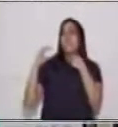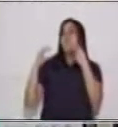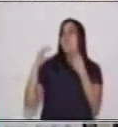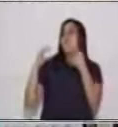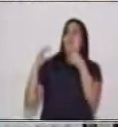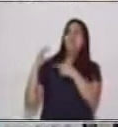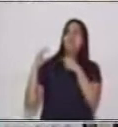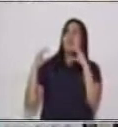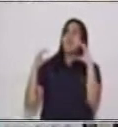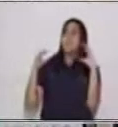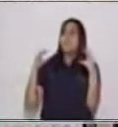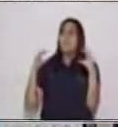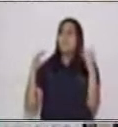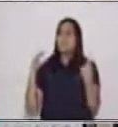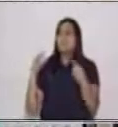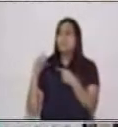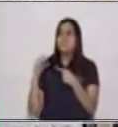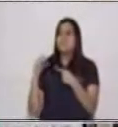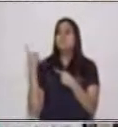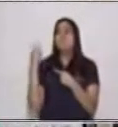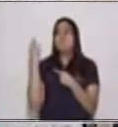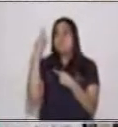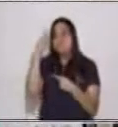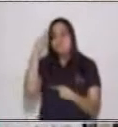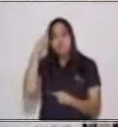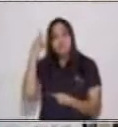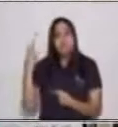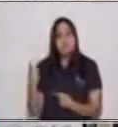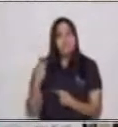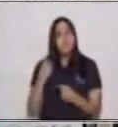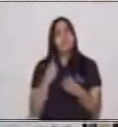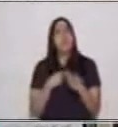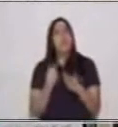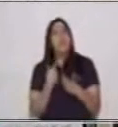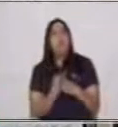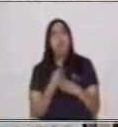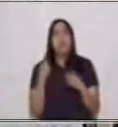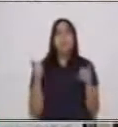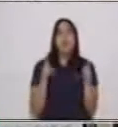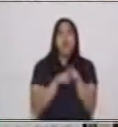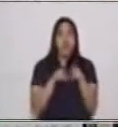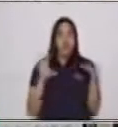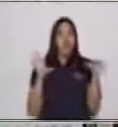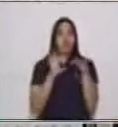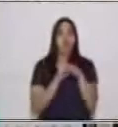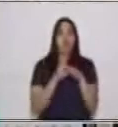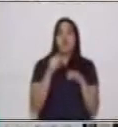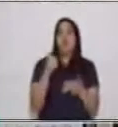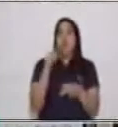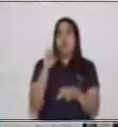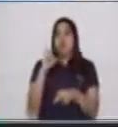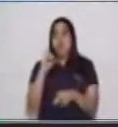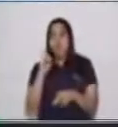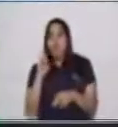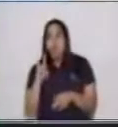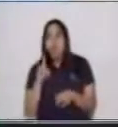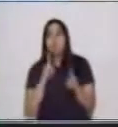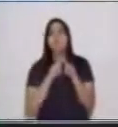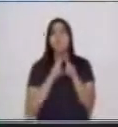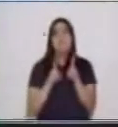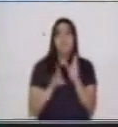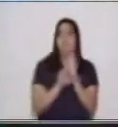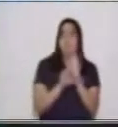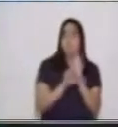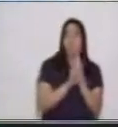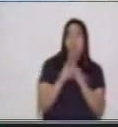C, recuerda que es importante recordarte que cuando está con ciertas vocales, el sonido es diferente. Por ejemplo,